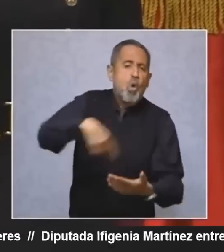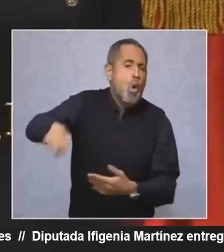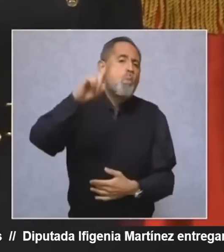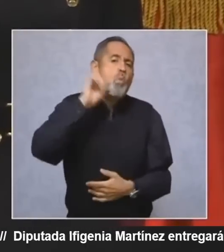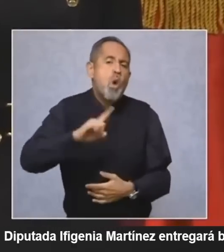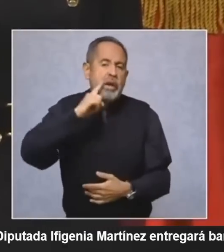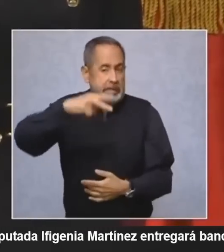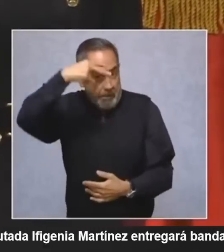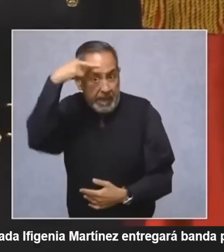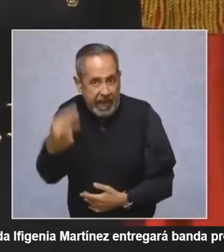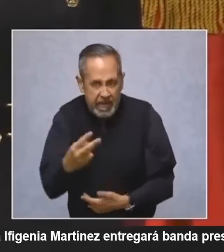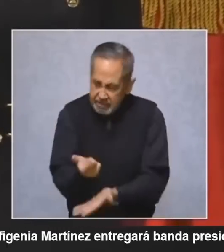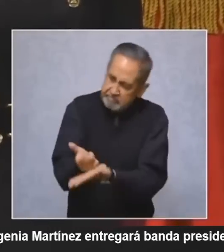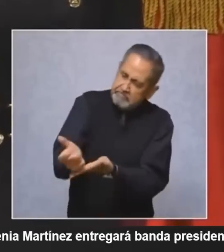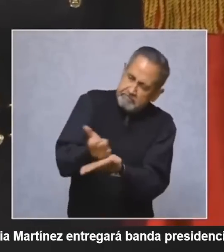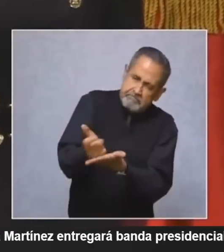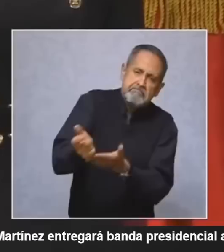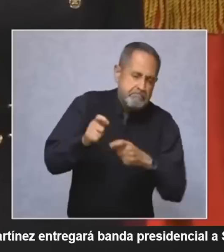mexicanas.